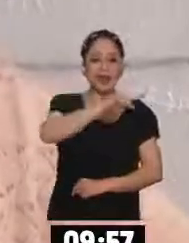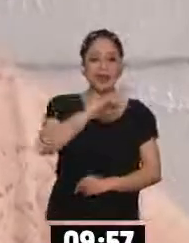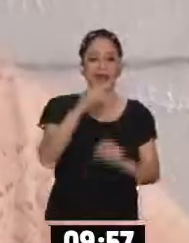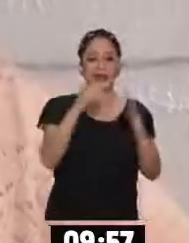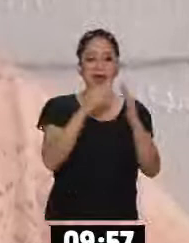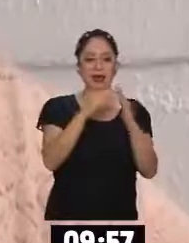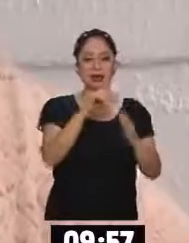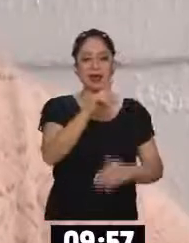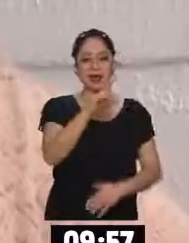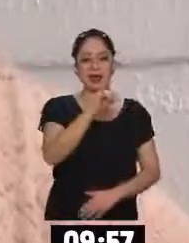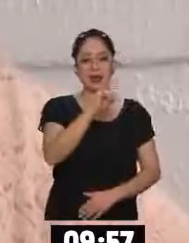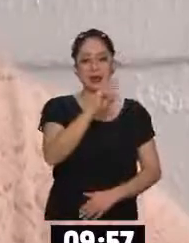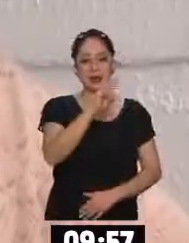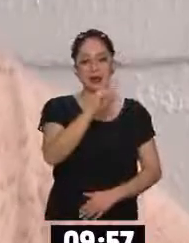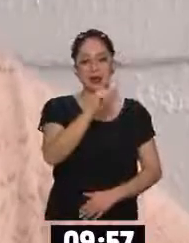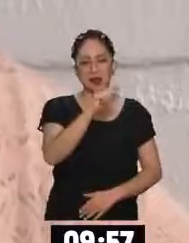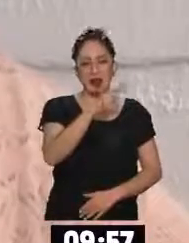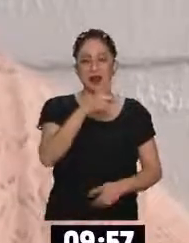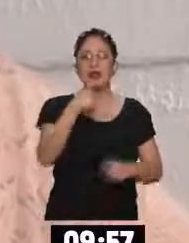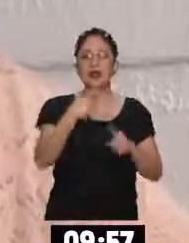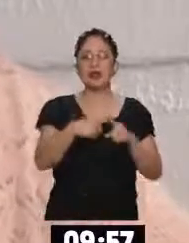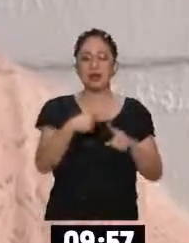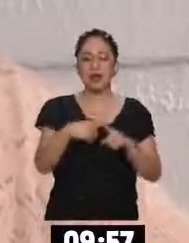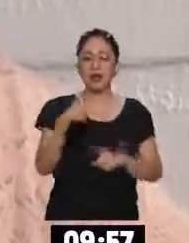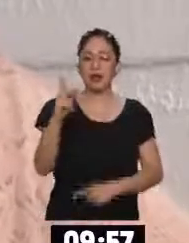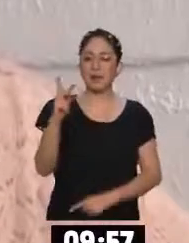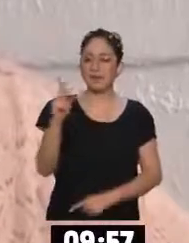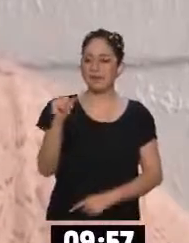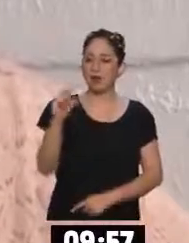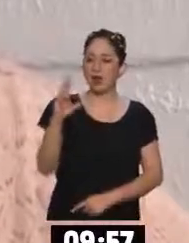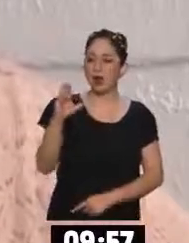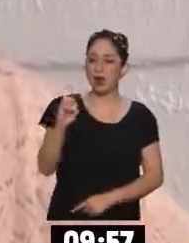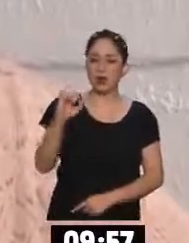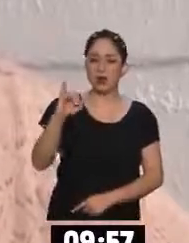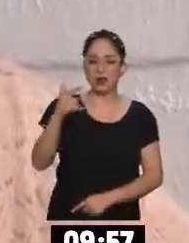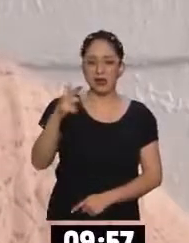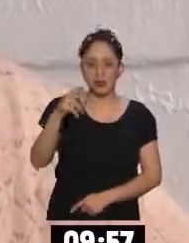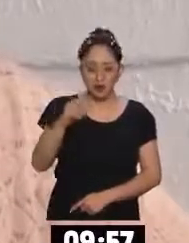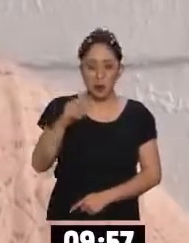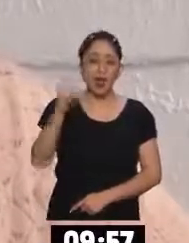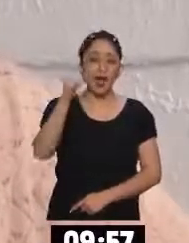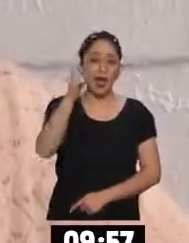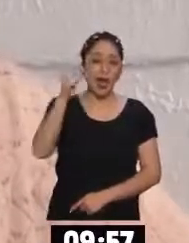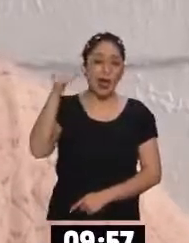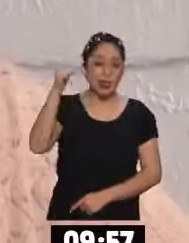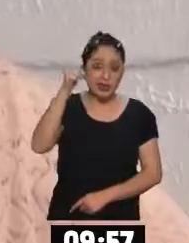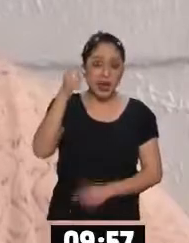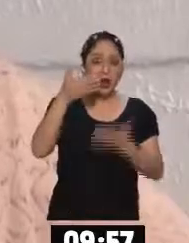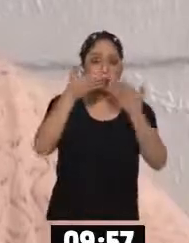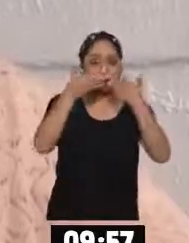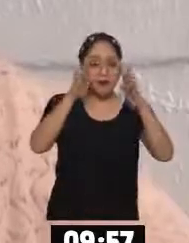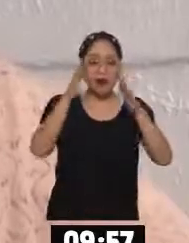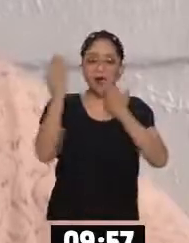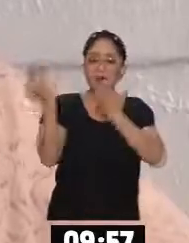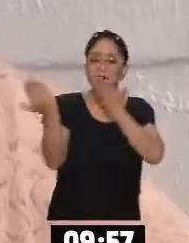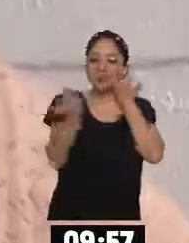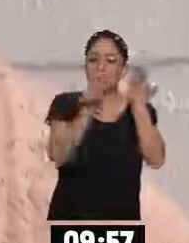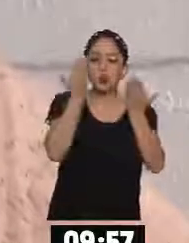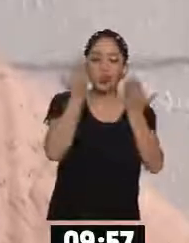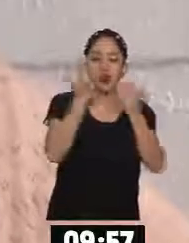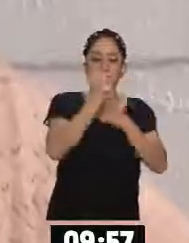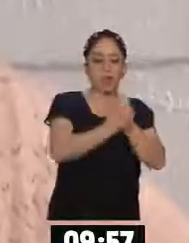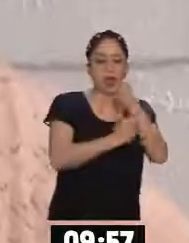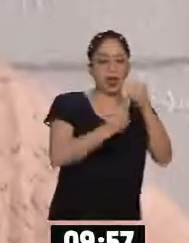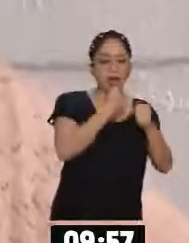Libertad. Ah, con Paco Ignacio Taibo, ¿verdad? Sí. Ayer abrimos por primera vez un plantel con los estudiantes de la generación 2021